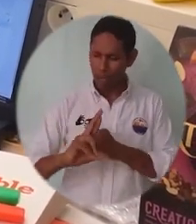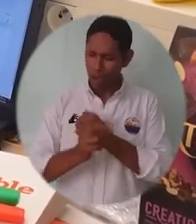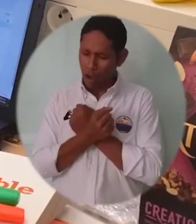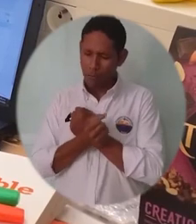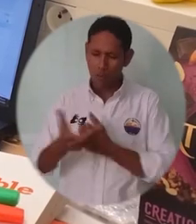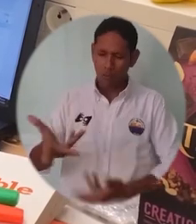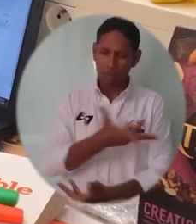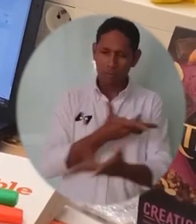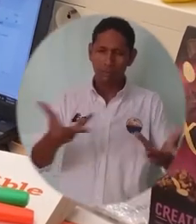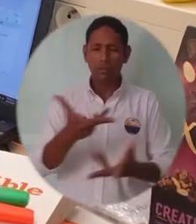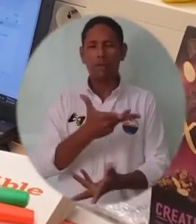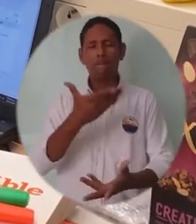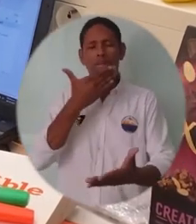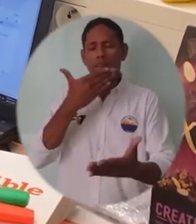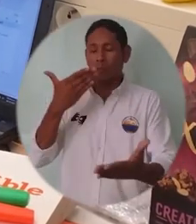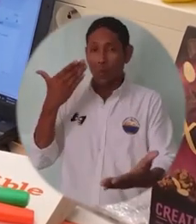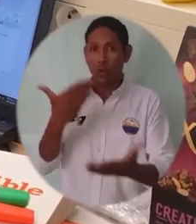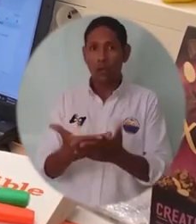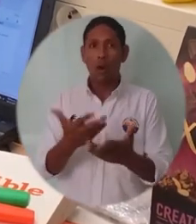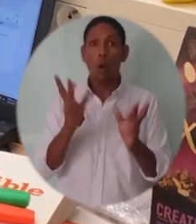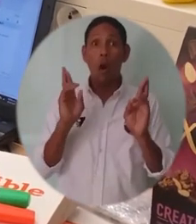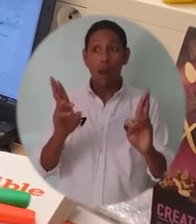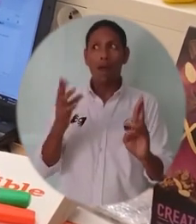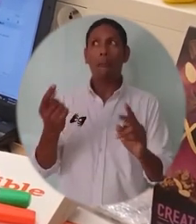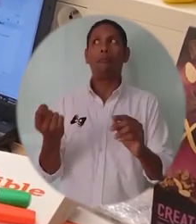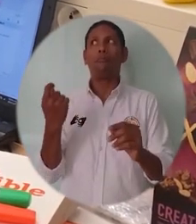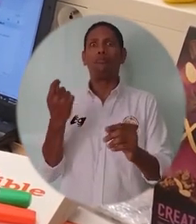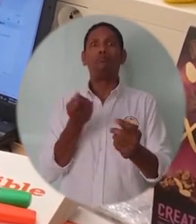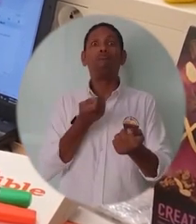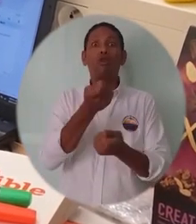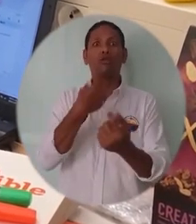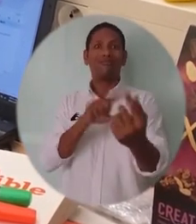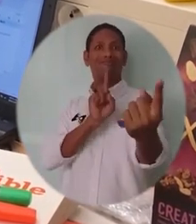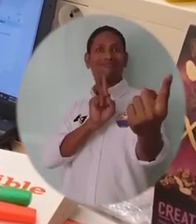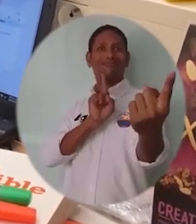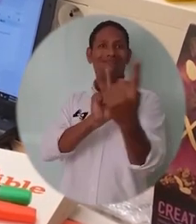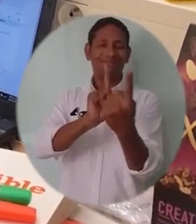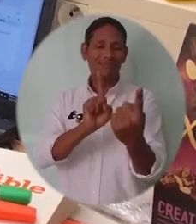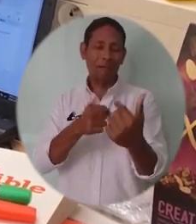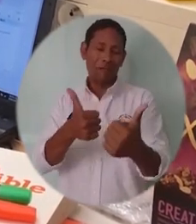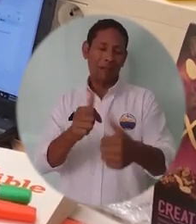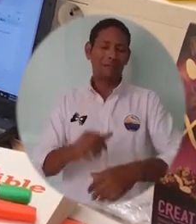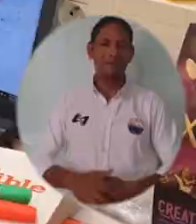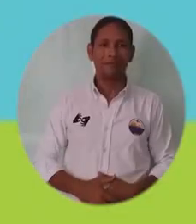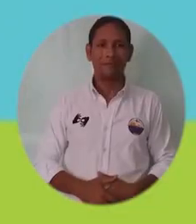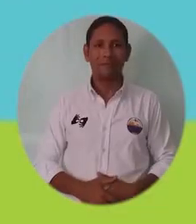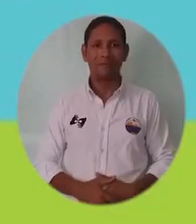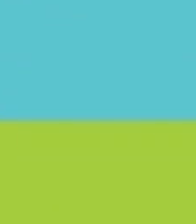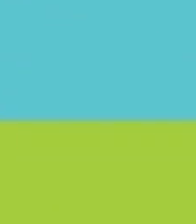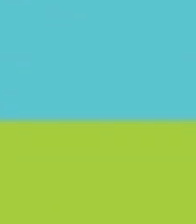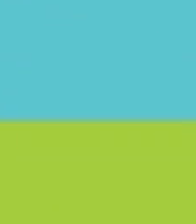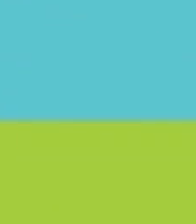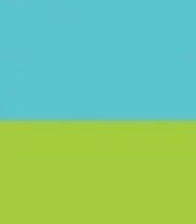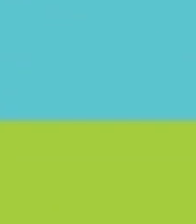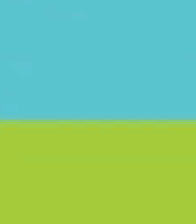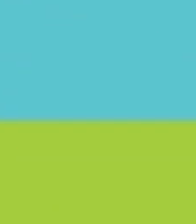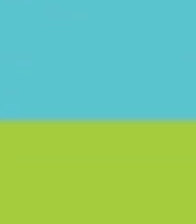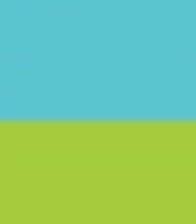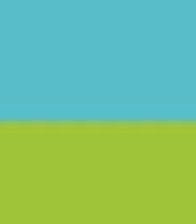y mucho más cultura. Gracias, espero vernos muy pronto y que todos estén muy bien. Gracias.